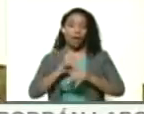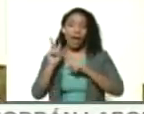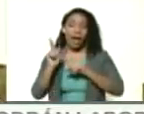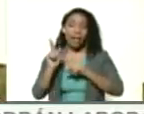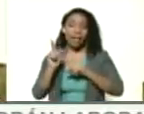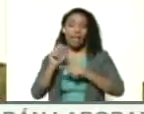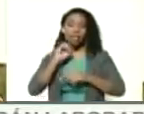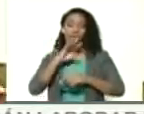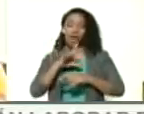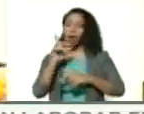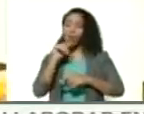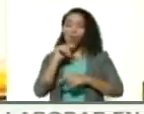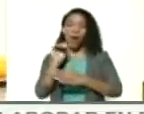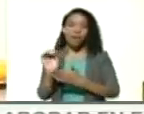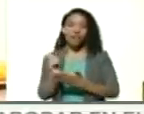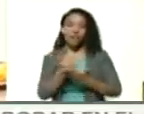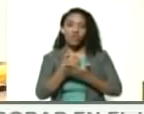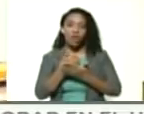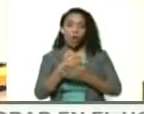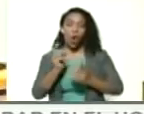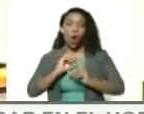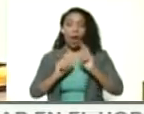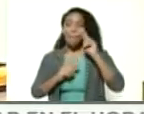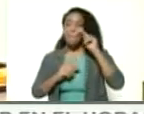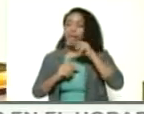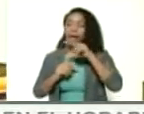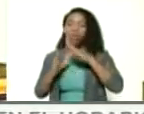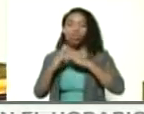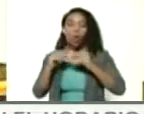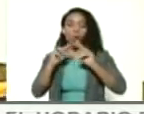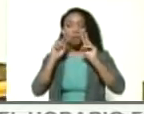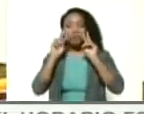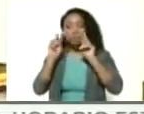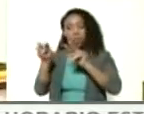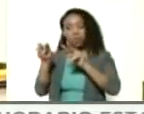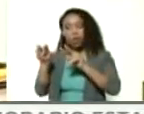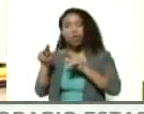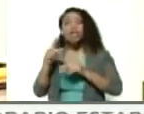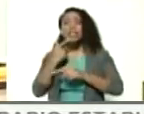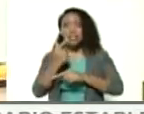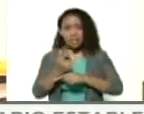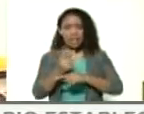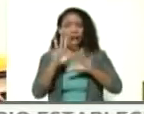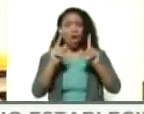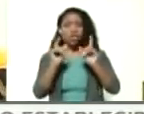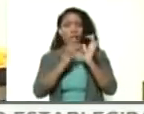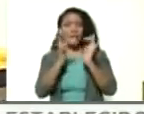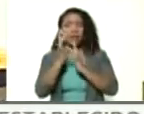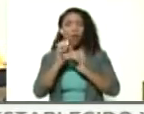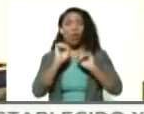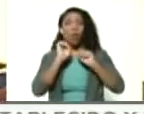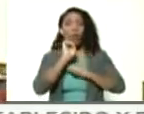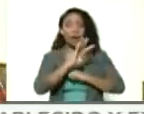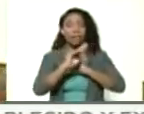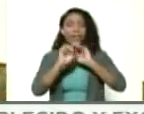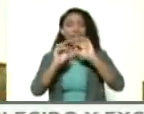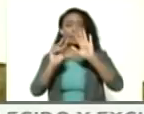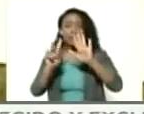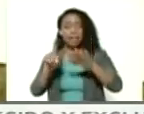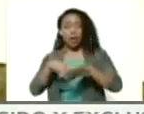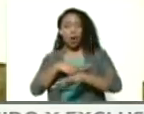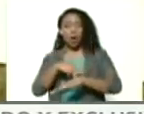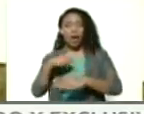de su historia no está recogido allí, o la mirada que todos tuvimos. Se dice muy rápido que el 11 de abril duró 47 horas, el golpe de